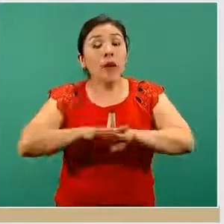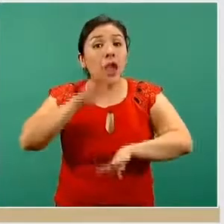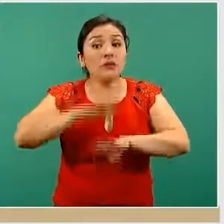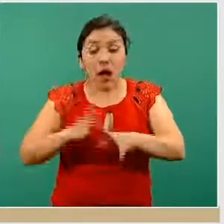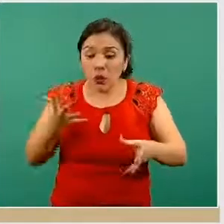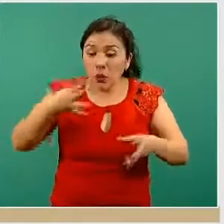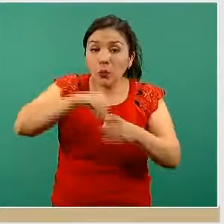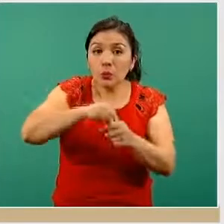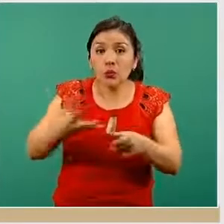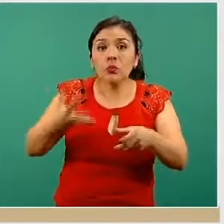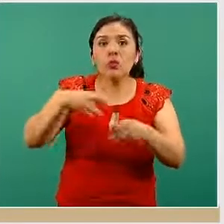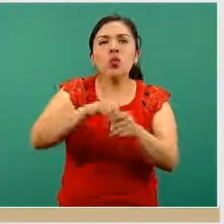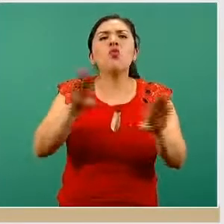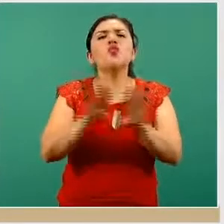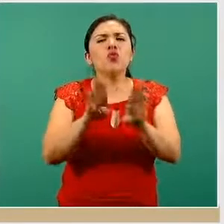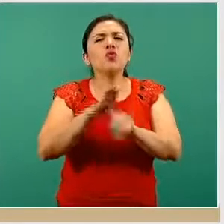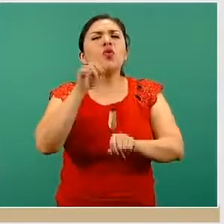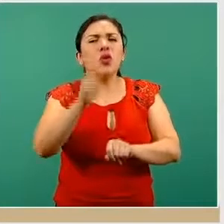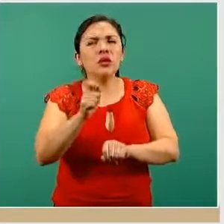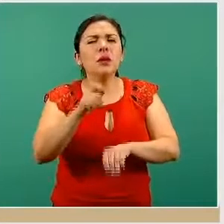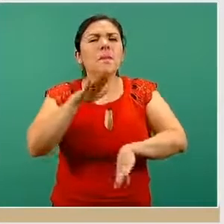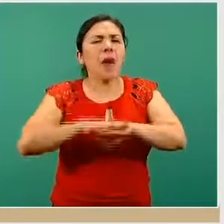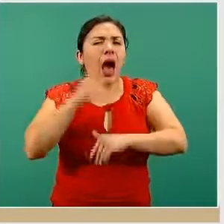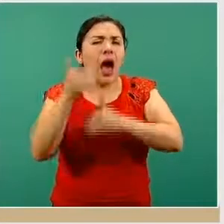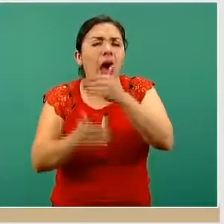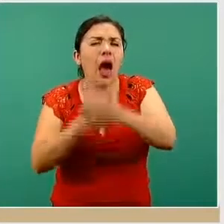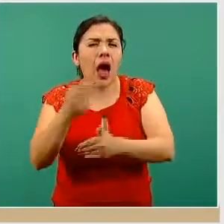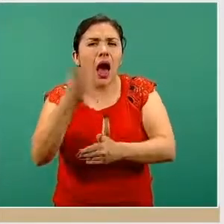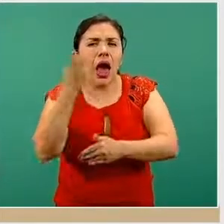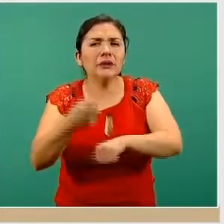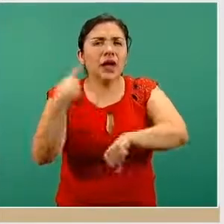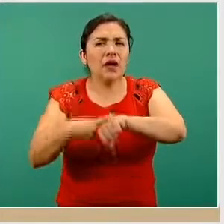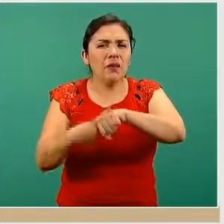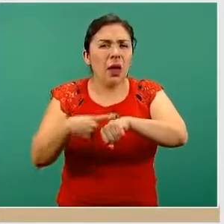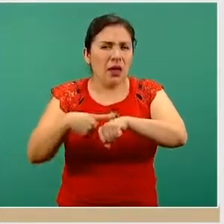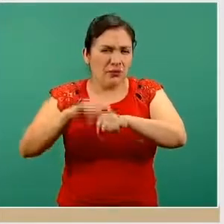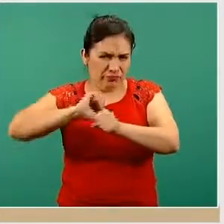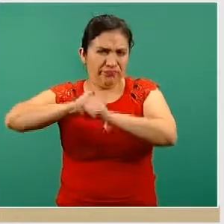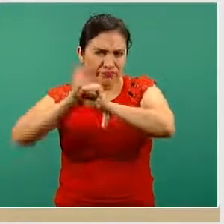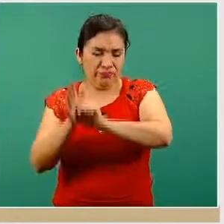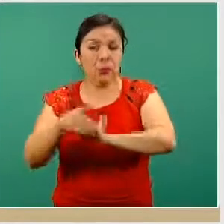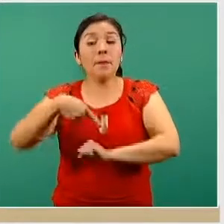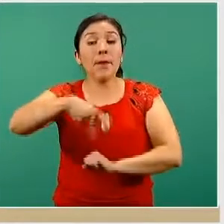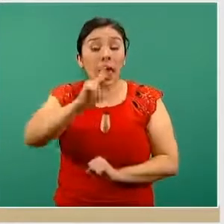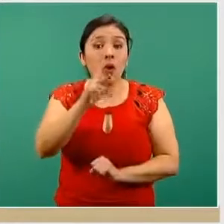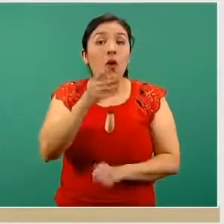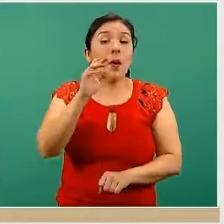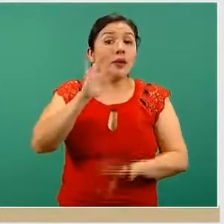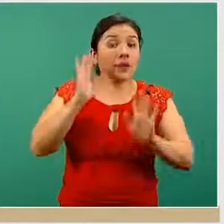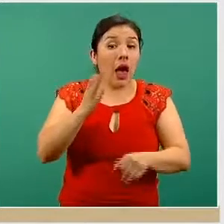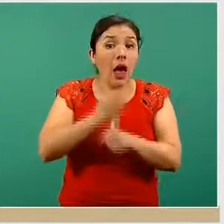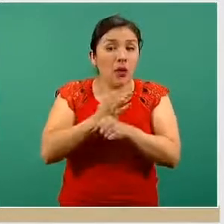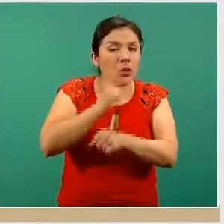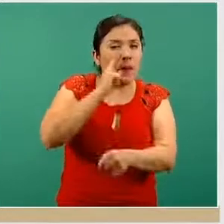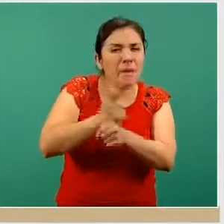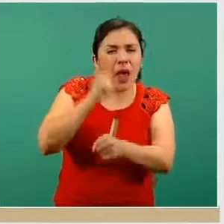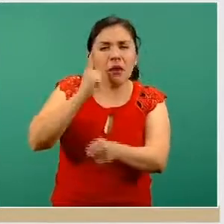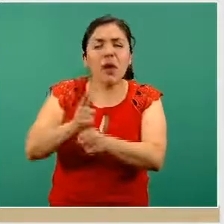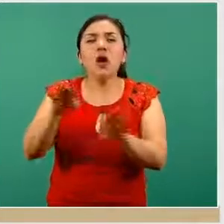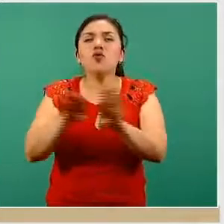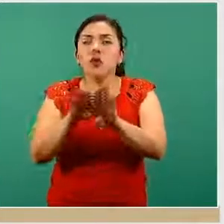acumulando conforme hemos venido avanzando con el panorama epidemiológico. Sin embargo, logramos identificar una